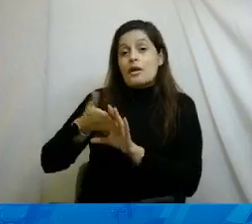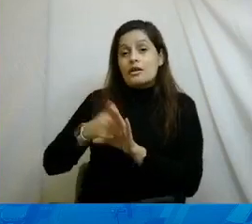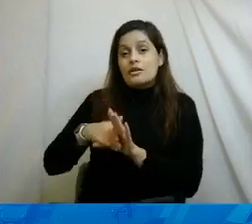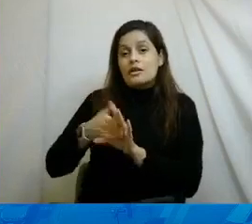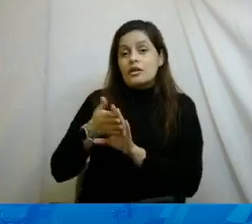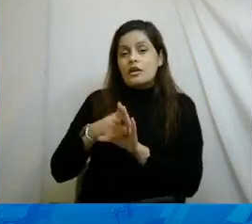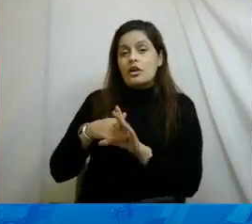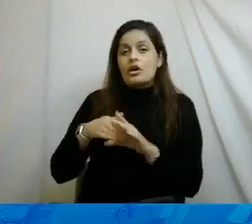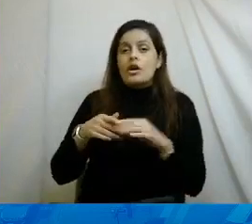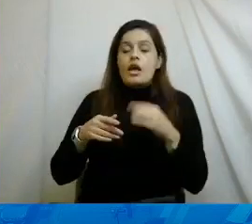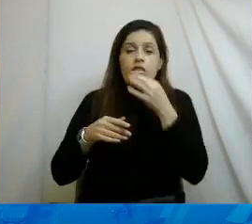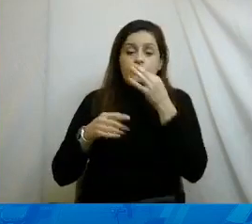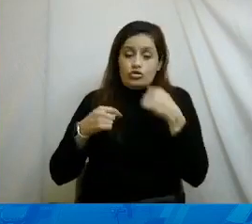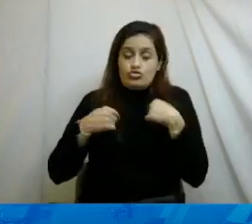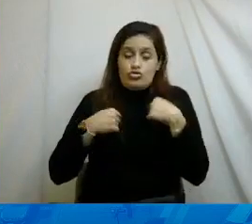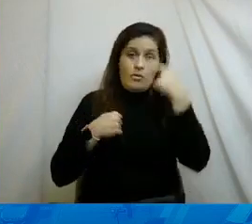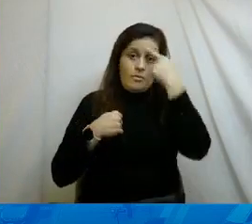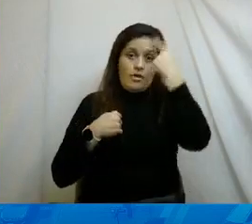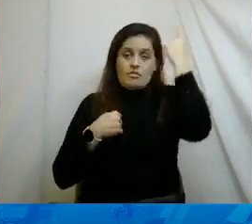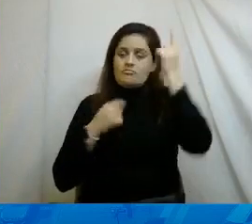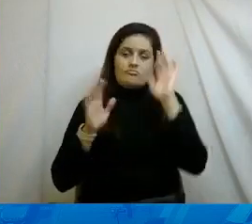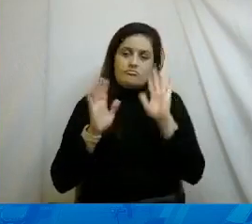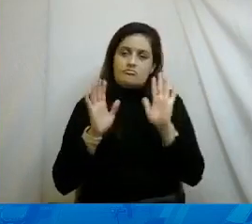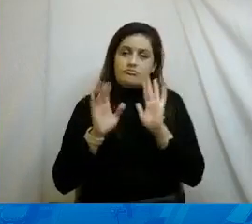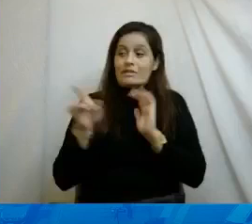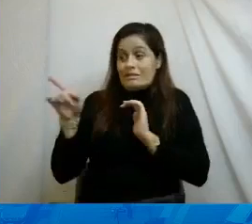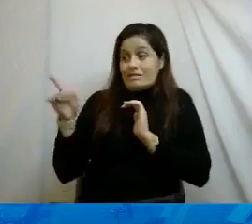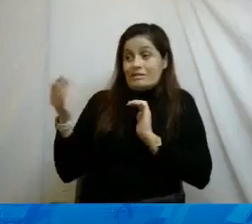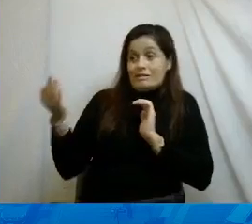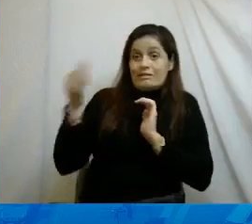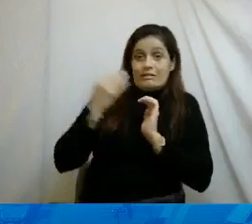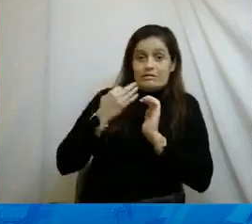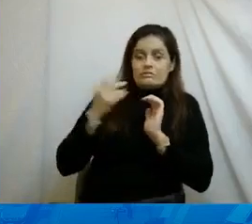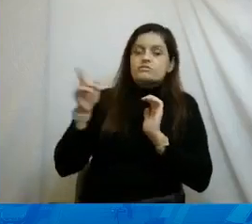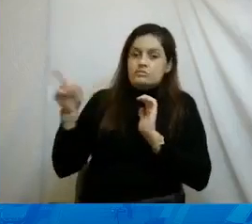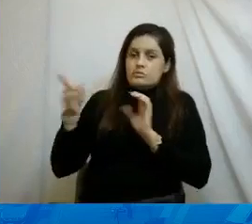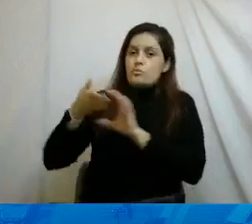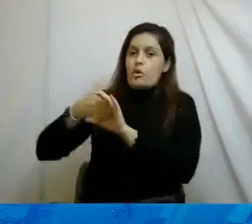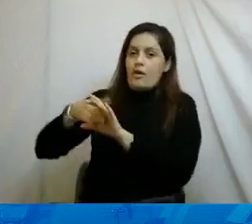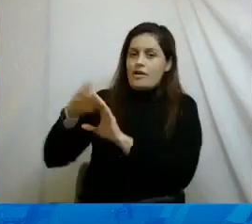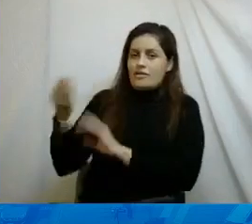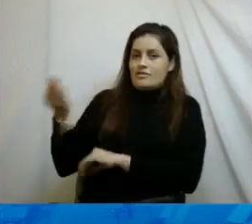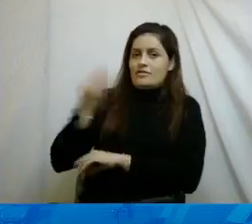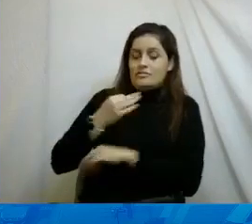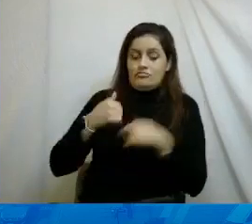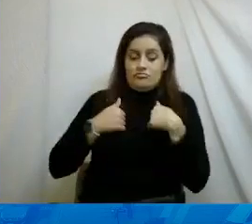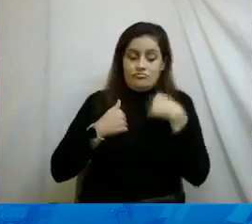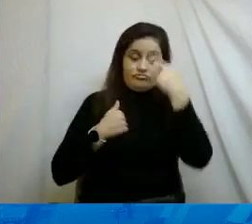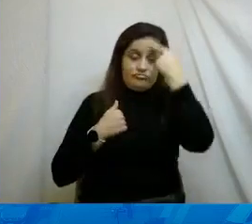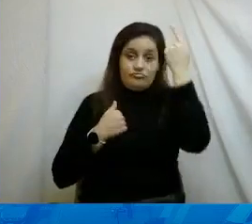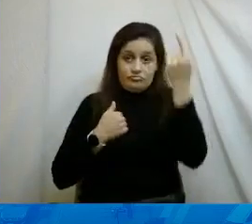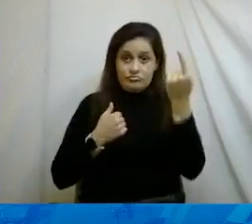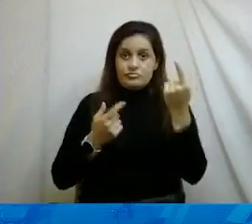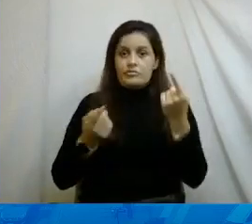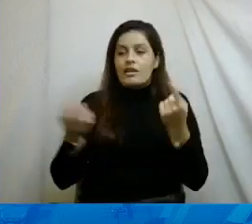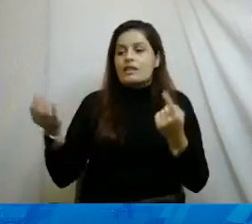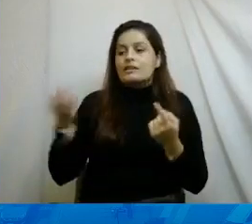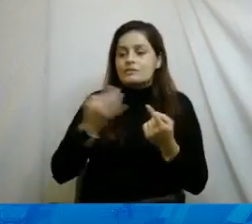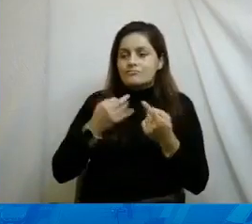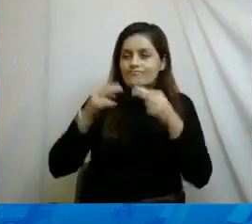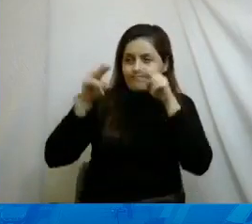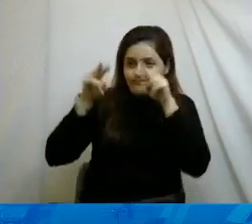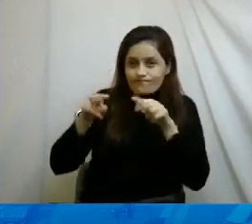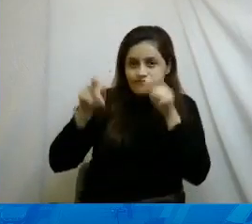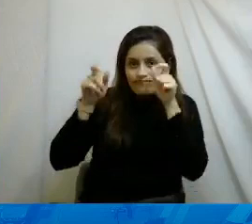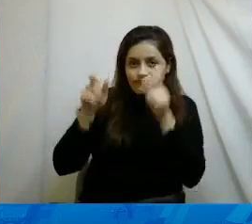estoy inventando, me lo dicen los mismos vecinos y dirigentes. Entonces, si se hacen las fiscalizaciones correspondientes y que están esos informes,